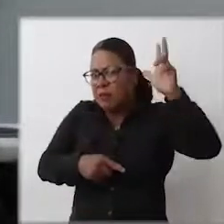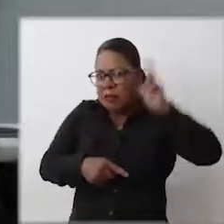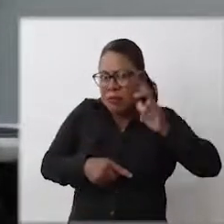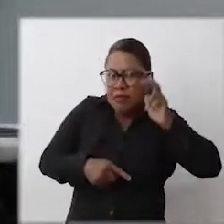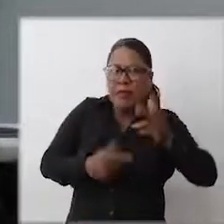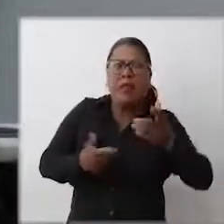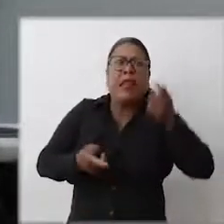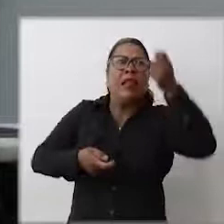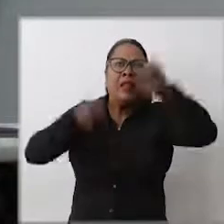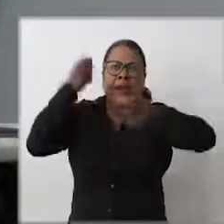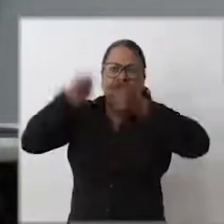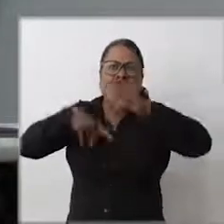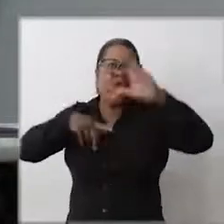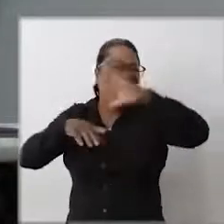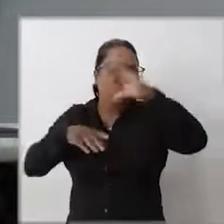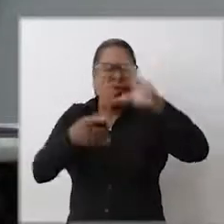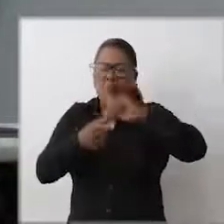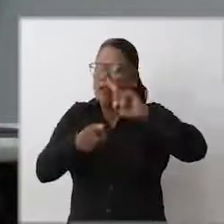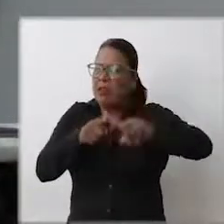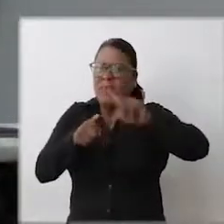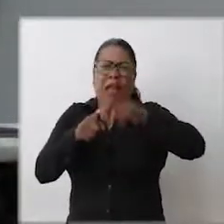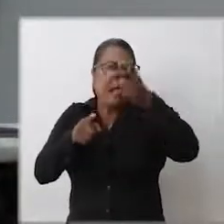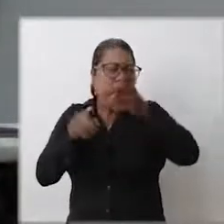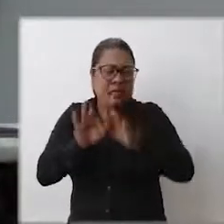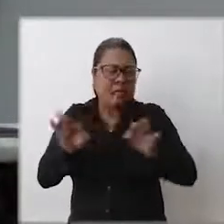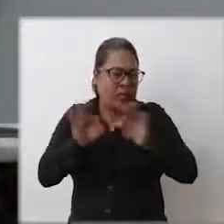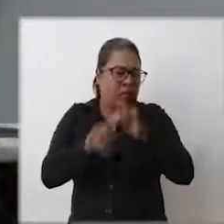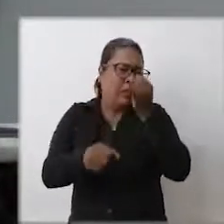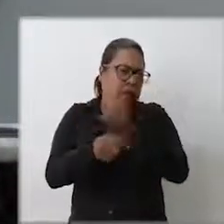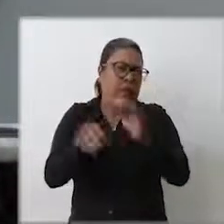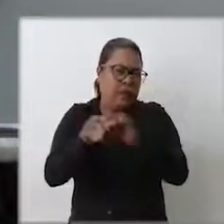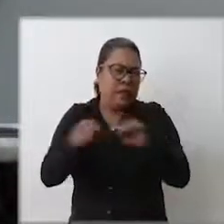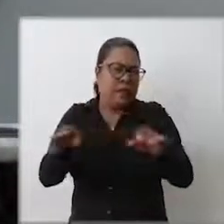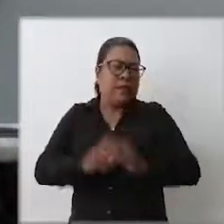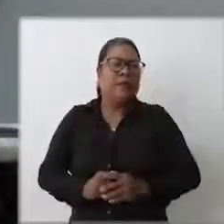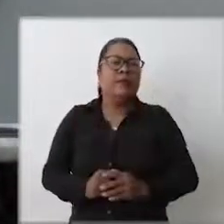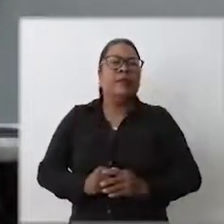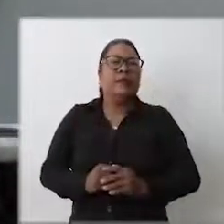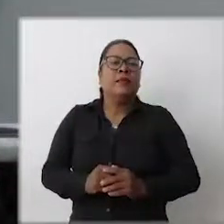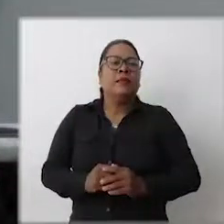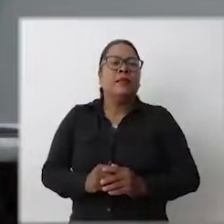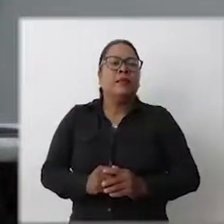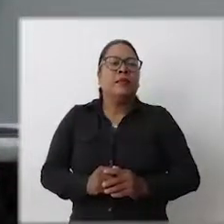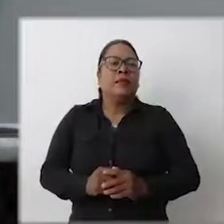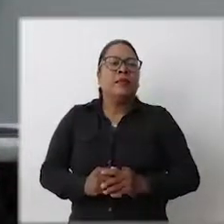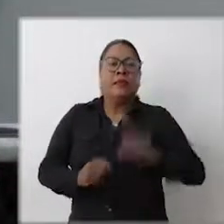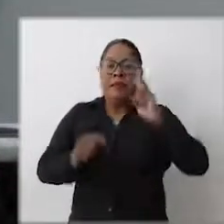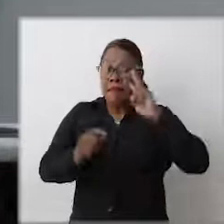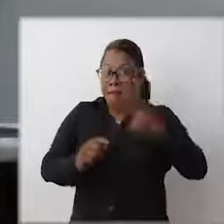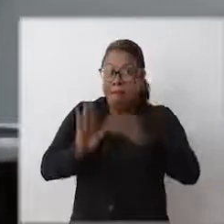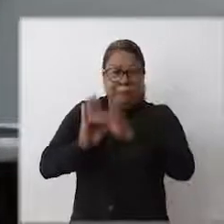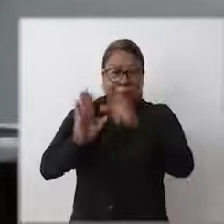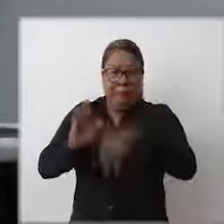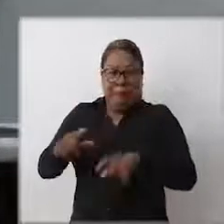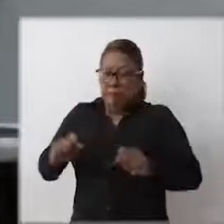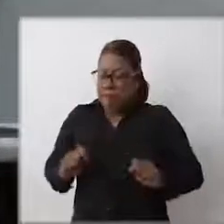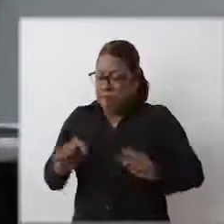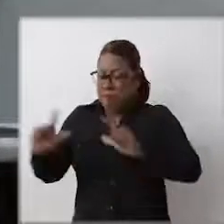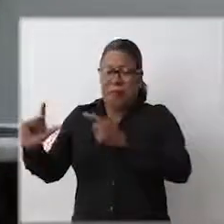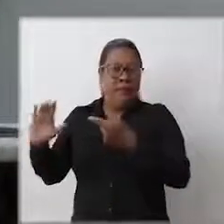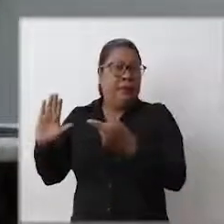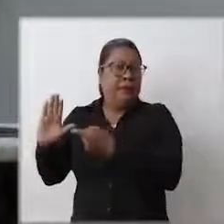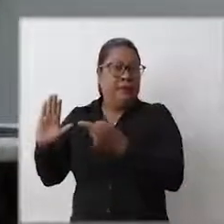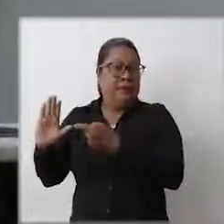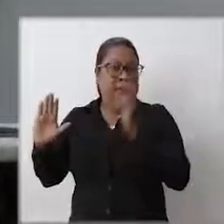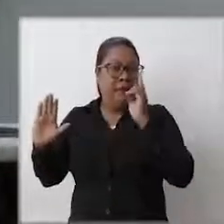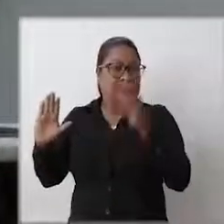educadora, que nos permite que nuestros visitantes puedan saber, y nosotros mismos, saber de qué se trata cuando vemos un